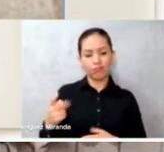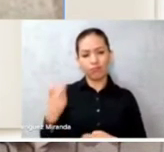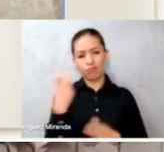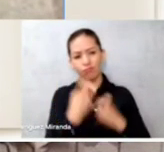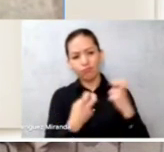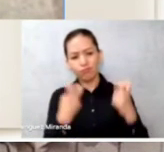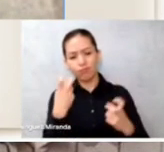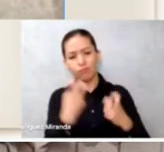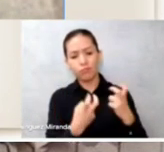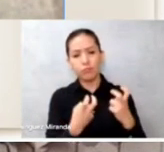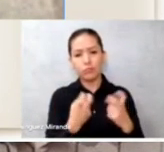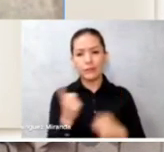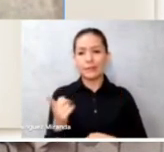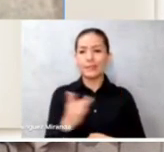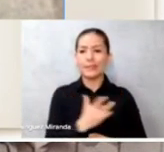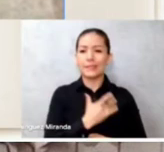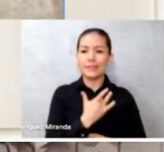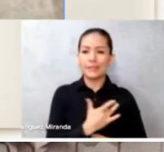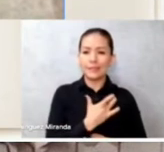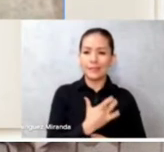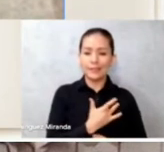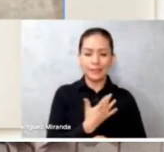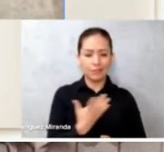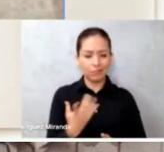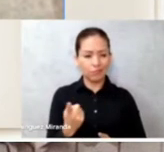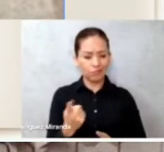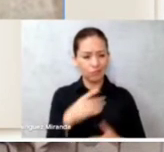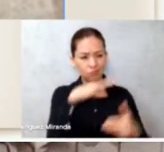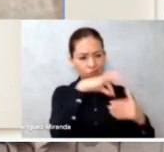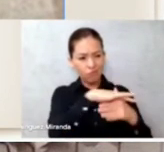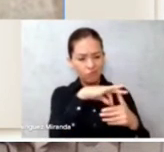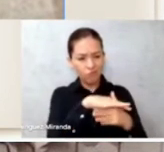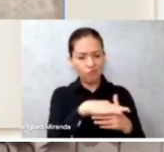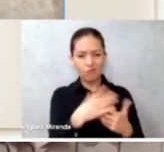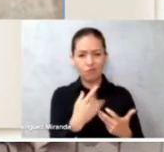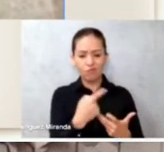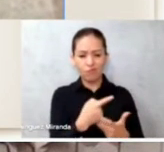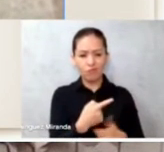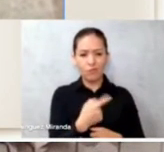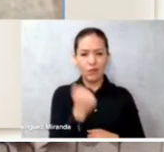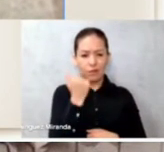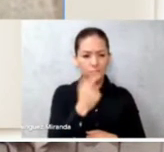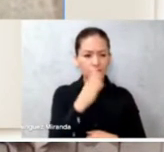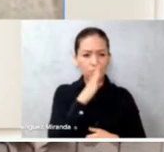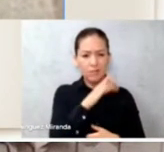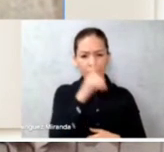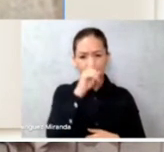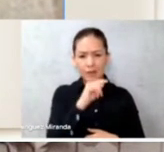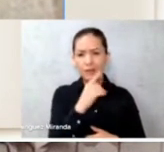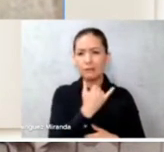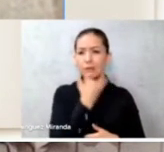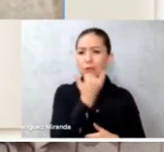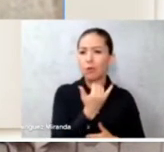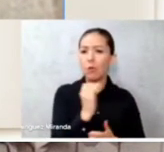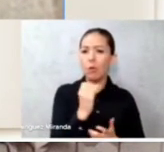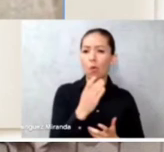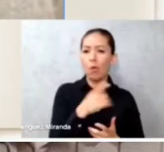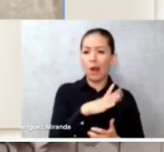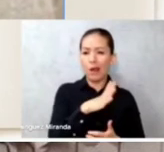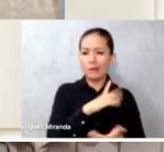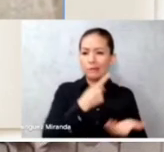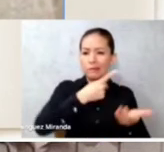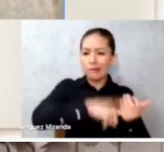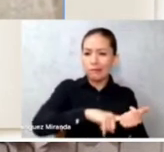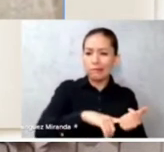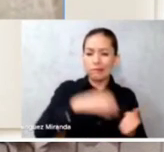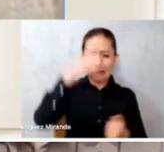sentía agraviado por la recepción de la votación por persona diversa a la facultad, error o dolo en el cómputo de